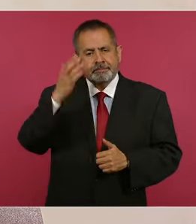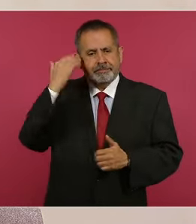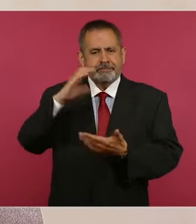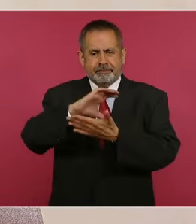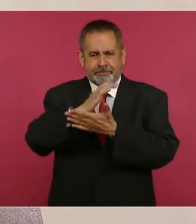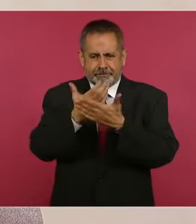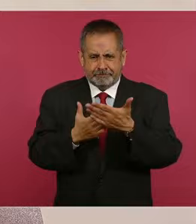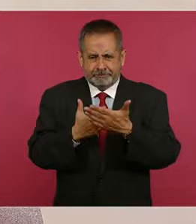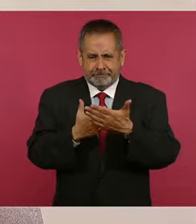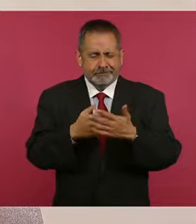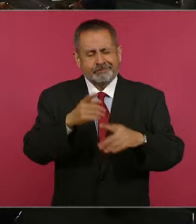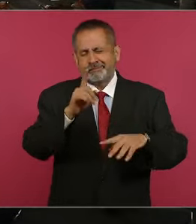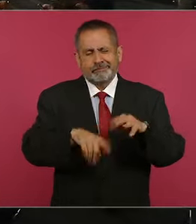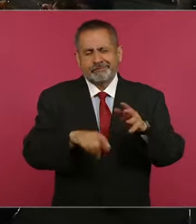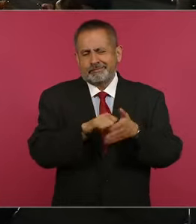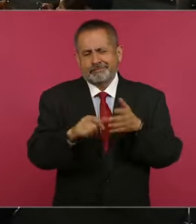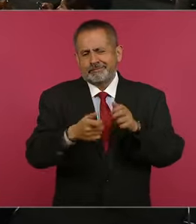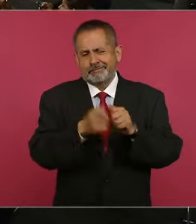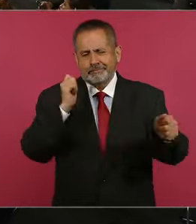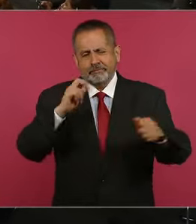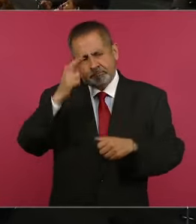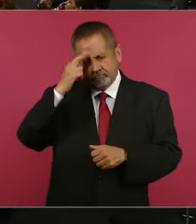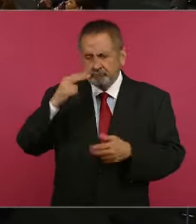contrato que firmaron,